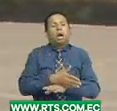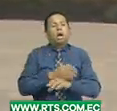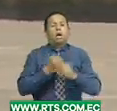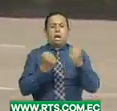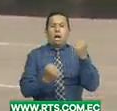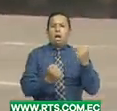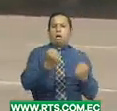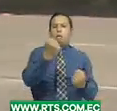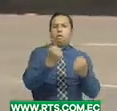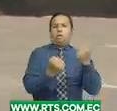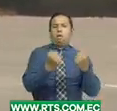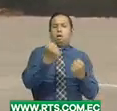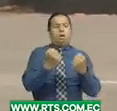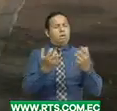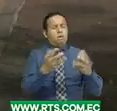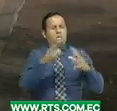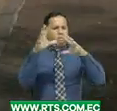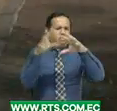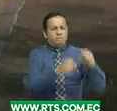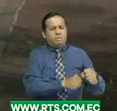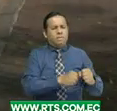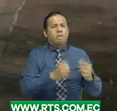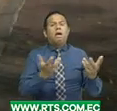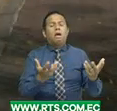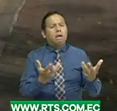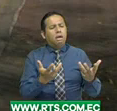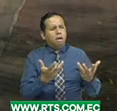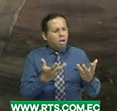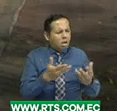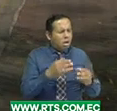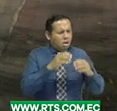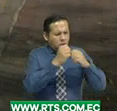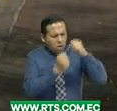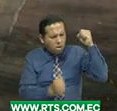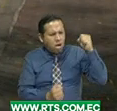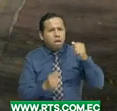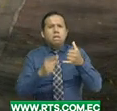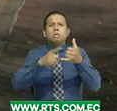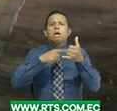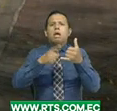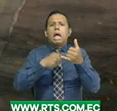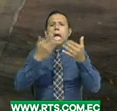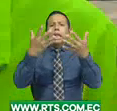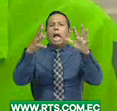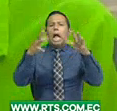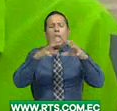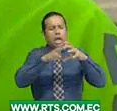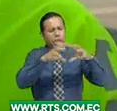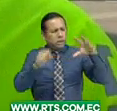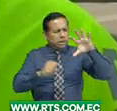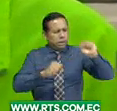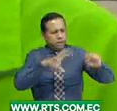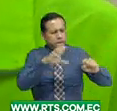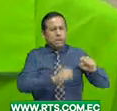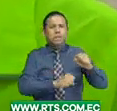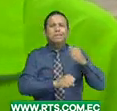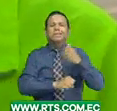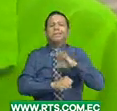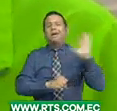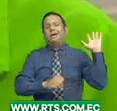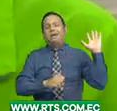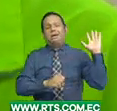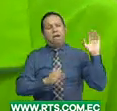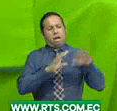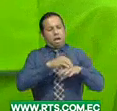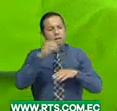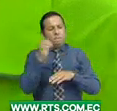Parque Sector de los Samanes, pero ya no contaba con el cargamento que trasladaba. Lastimosamente la mercadería ya había